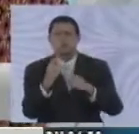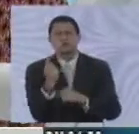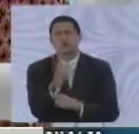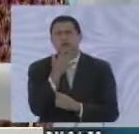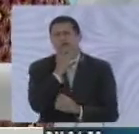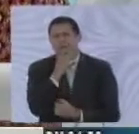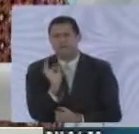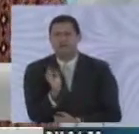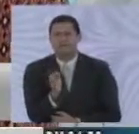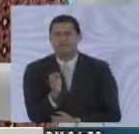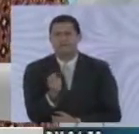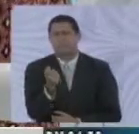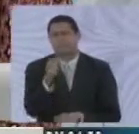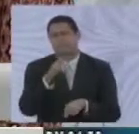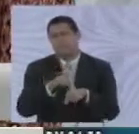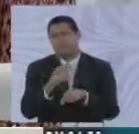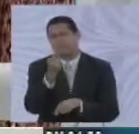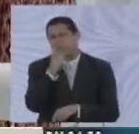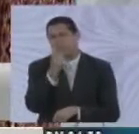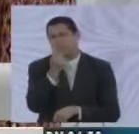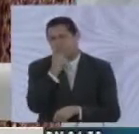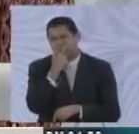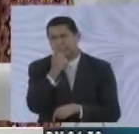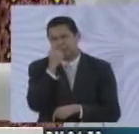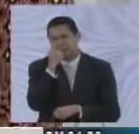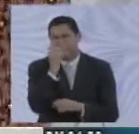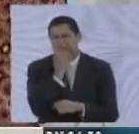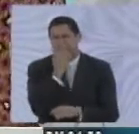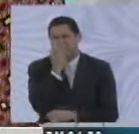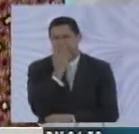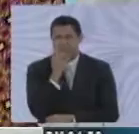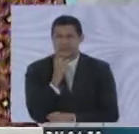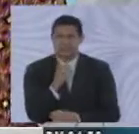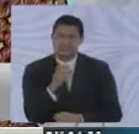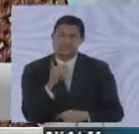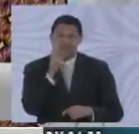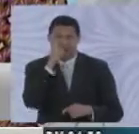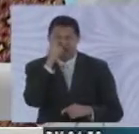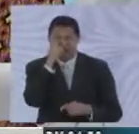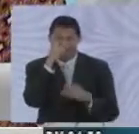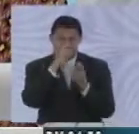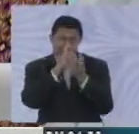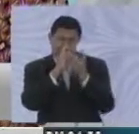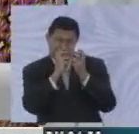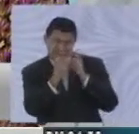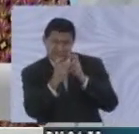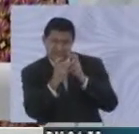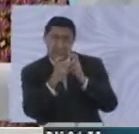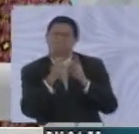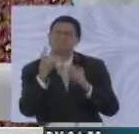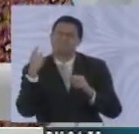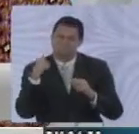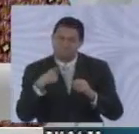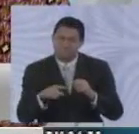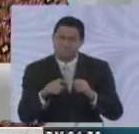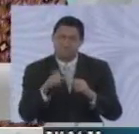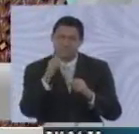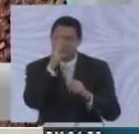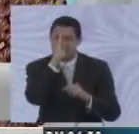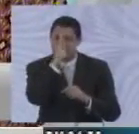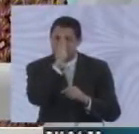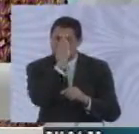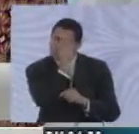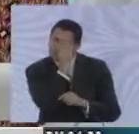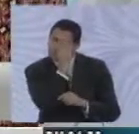va a ser siempre tratamiento médico, como en el caso que hablábamos de la rinitis alérgica. Okay. Si hay alteraciones anatómicas, por lo general se deben a desviaciones del